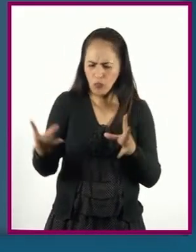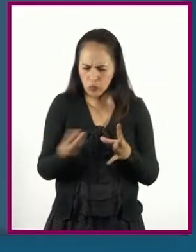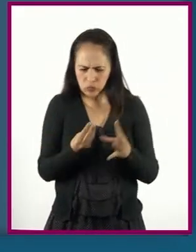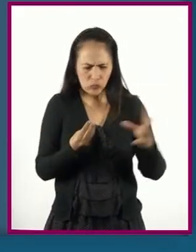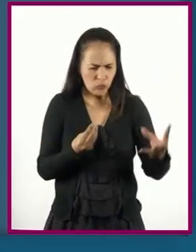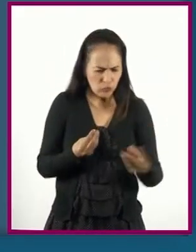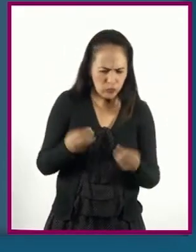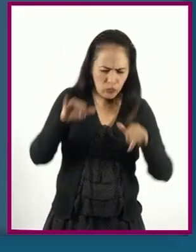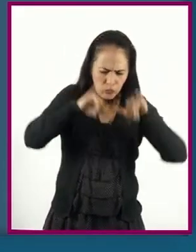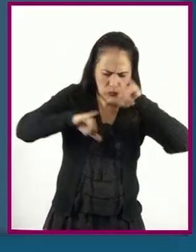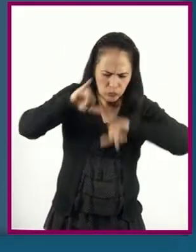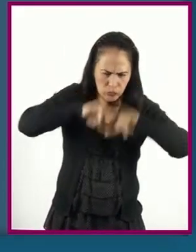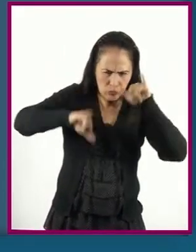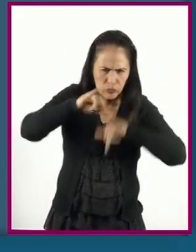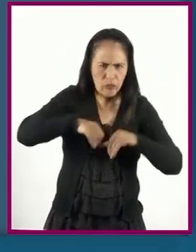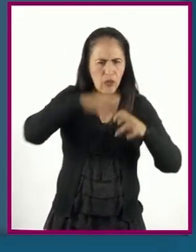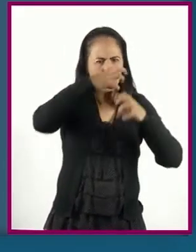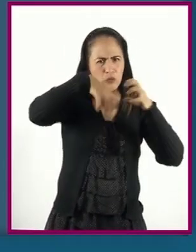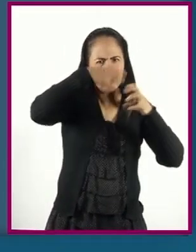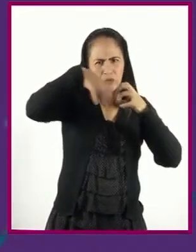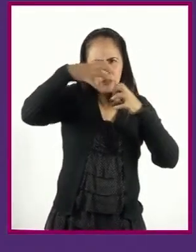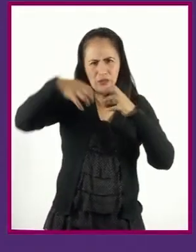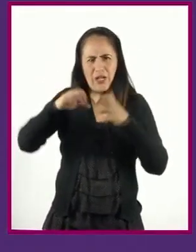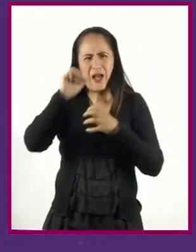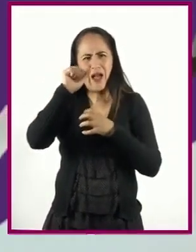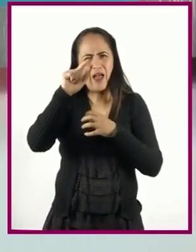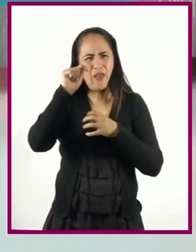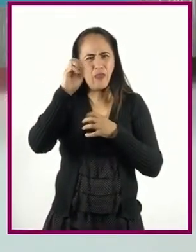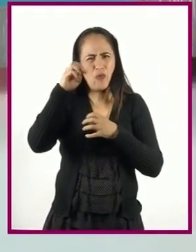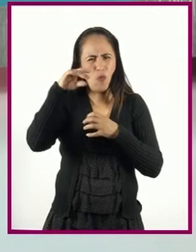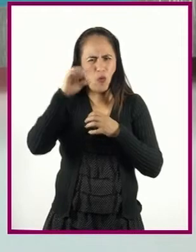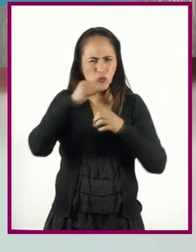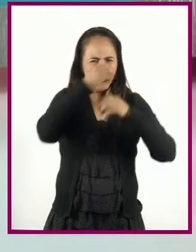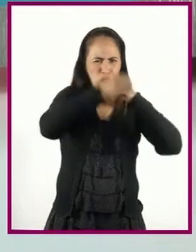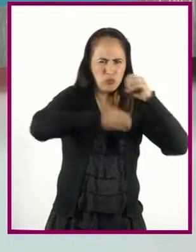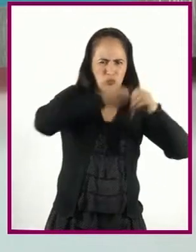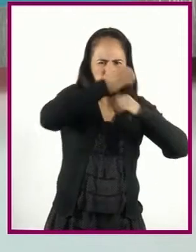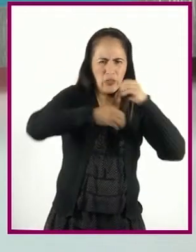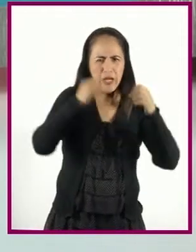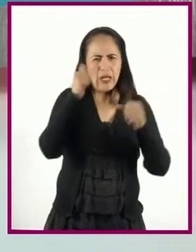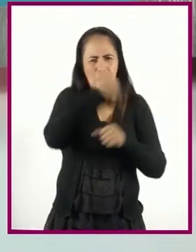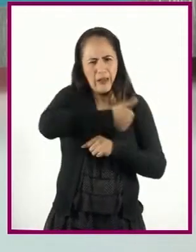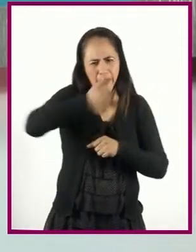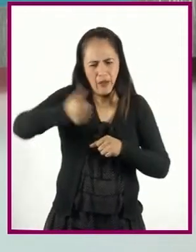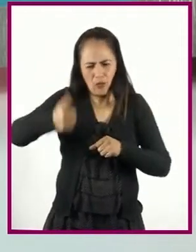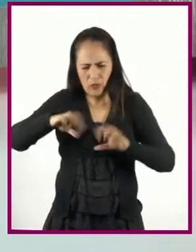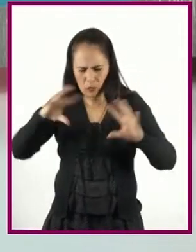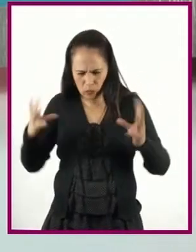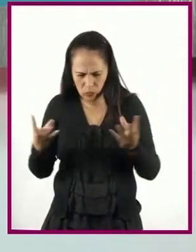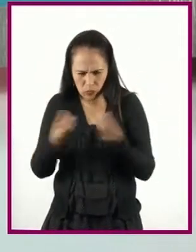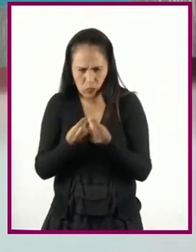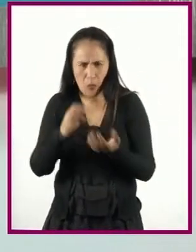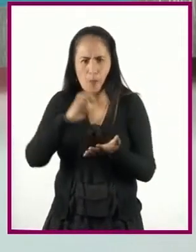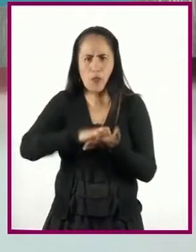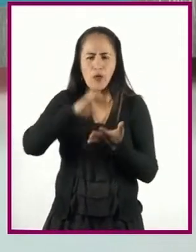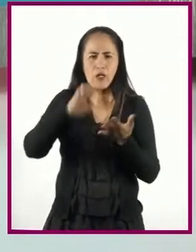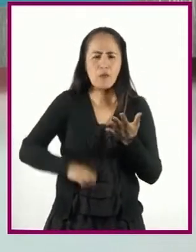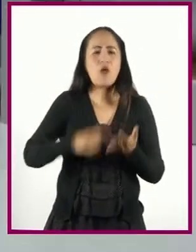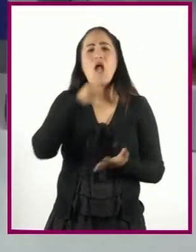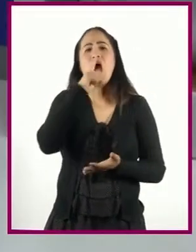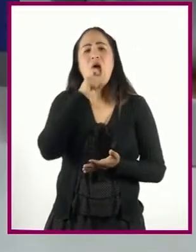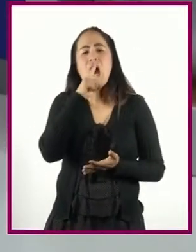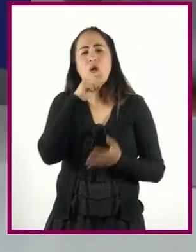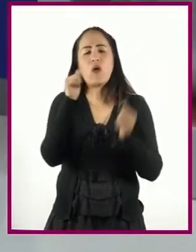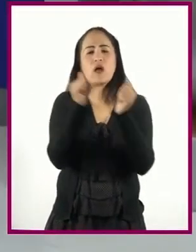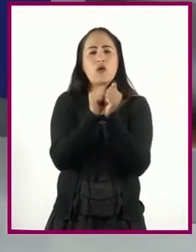hay que mostrar los átomos de cada sustancia que la constituye, distribuidos de manera uniforme. Por ejemplo, una mezcla de agua con